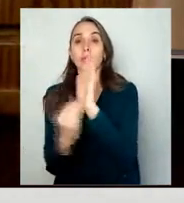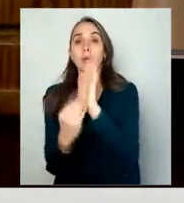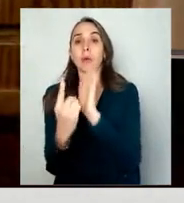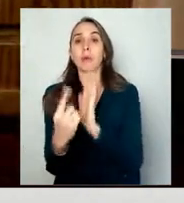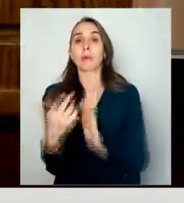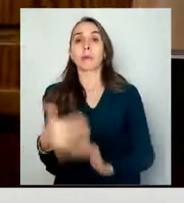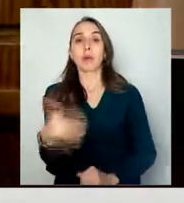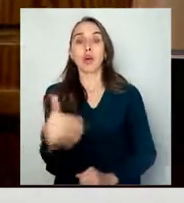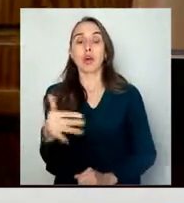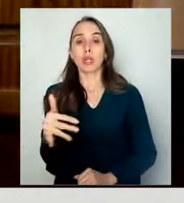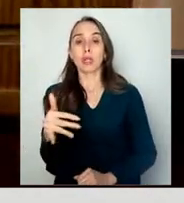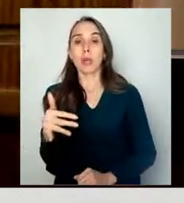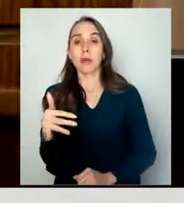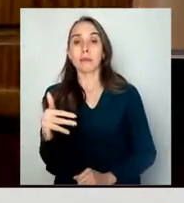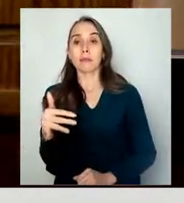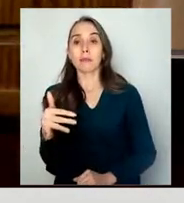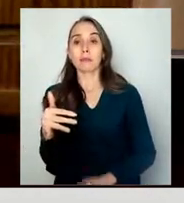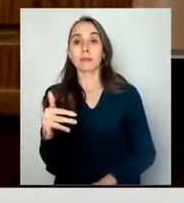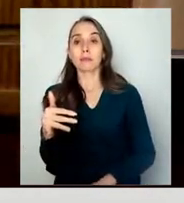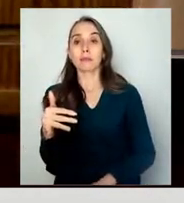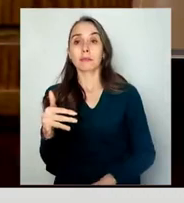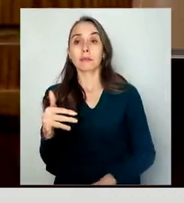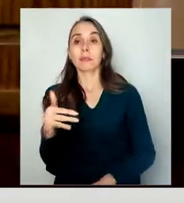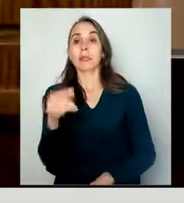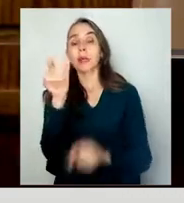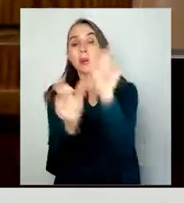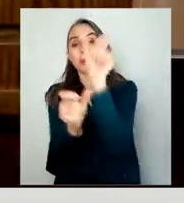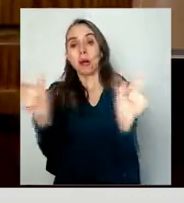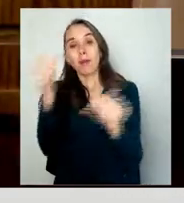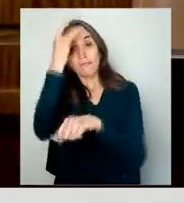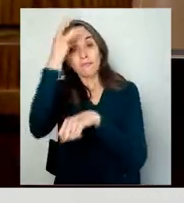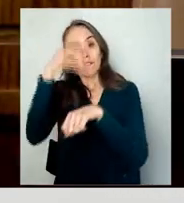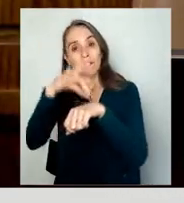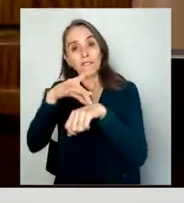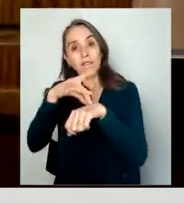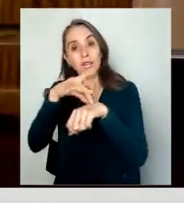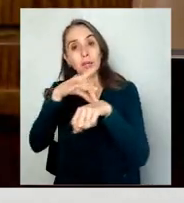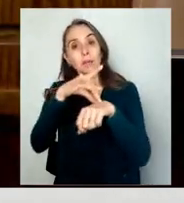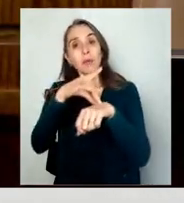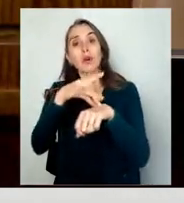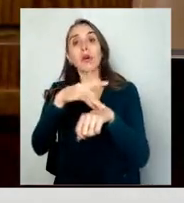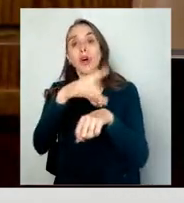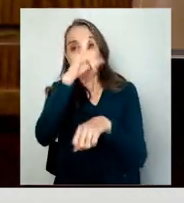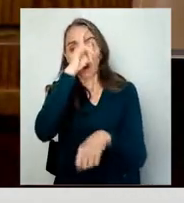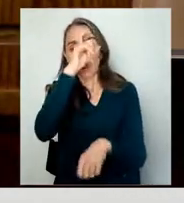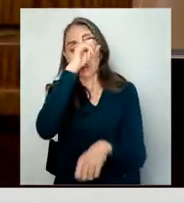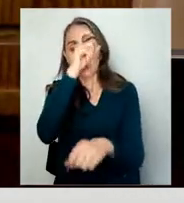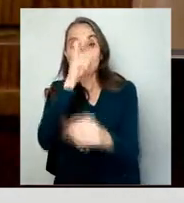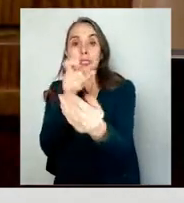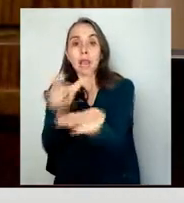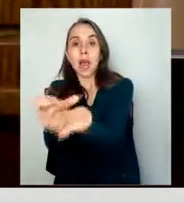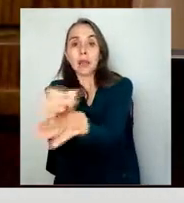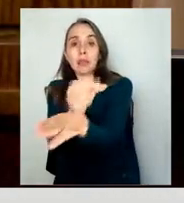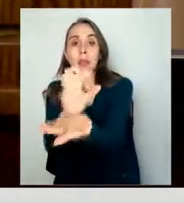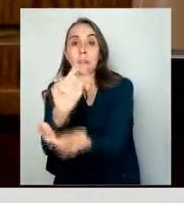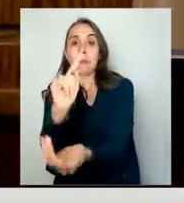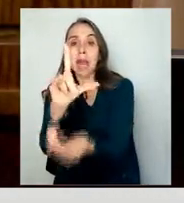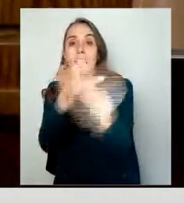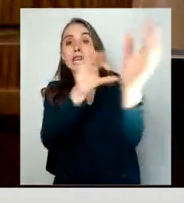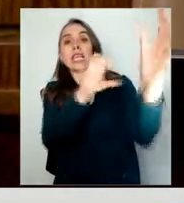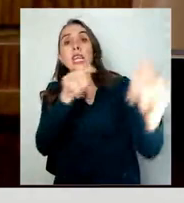Especialmente con los enfermos derivados de los hospitales de la provincia de palena en especial